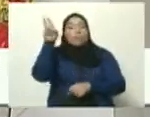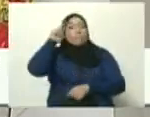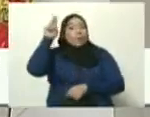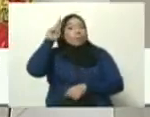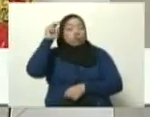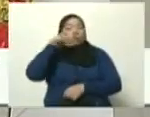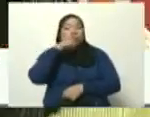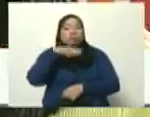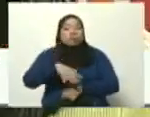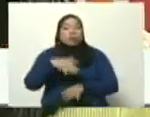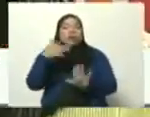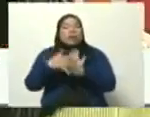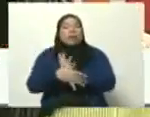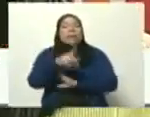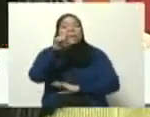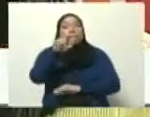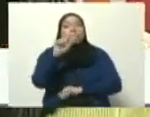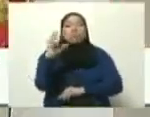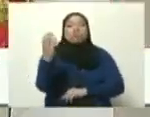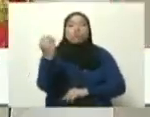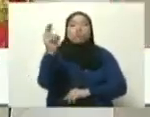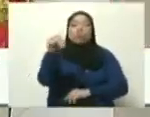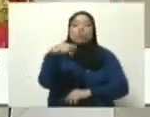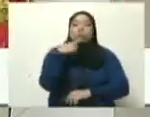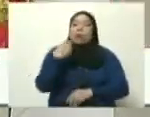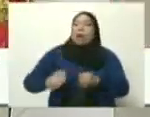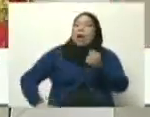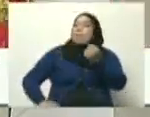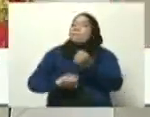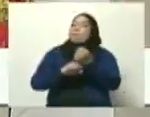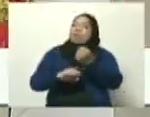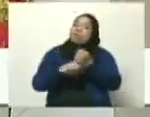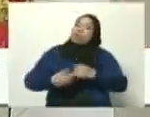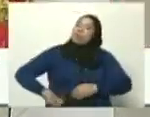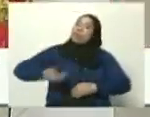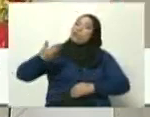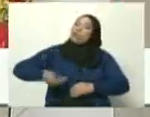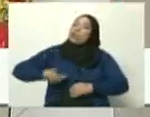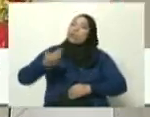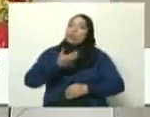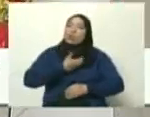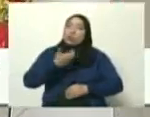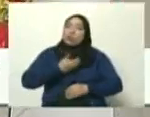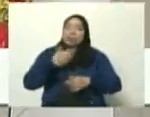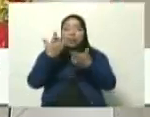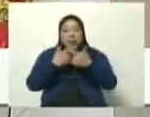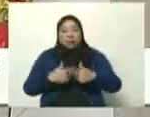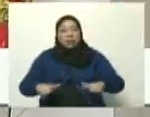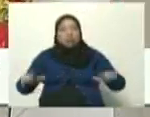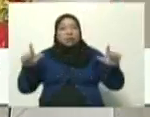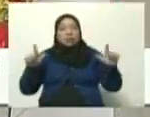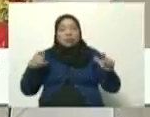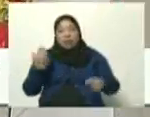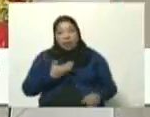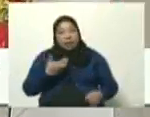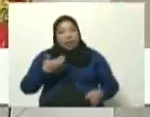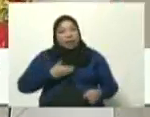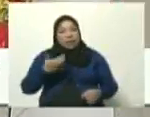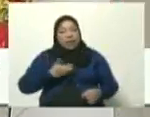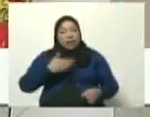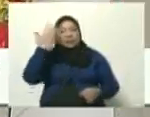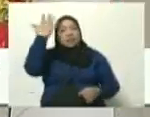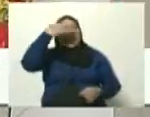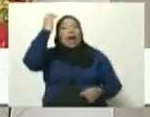www.memoriasdeoliari.com. Pero también queremos resaltar el gran apoyo que hemos tenido del municipio Libertador de Caracas, de la alcaldesa, de la almiranta